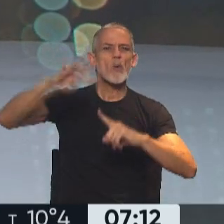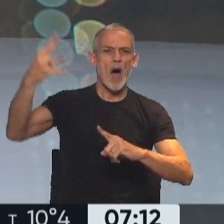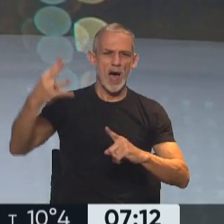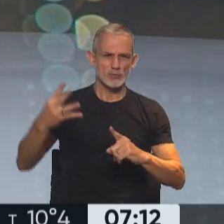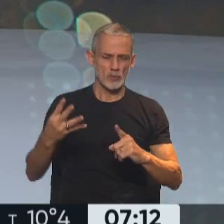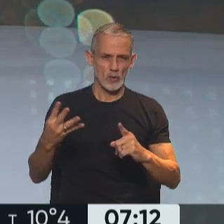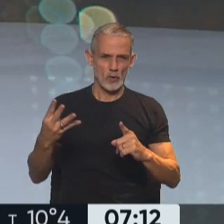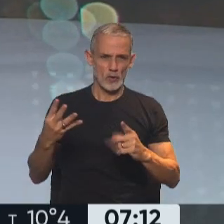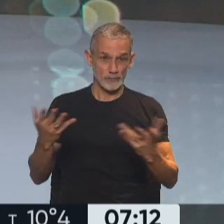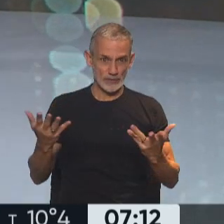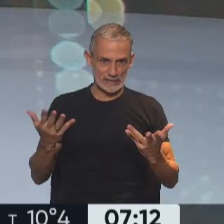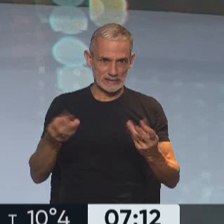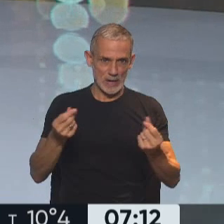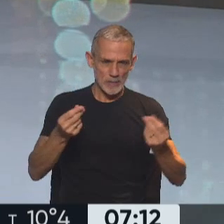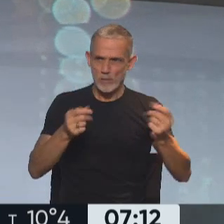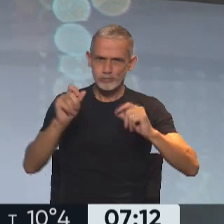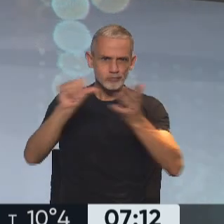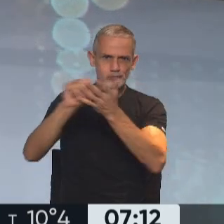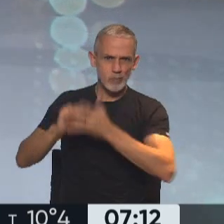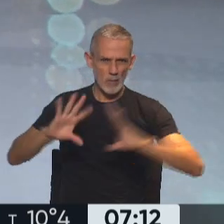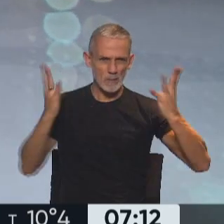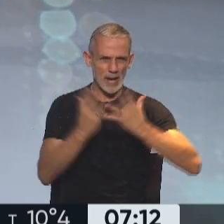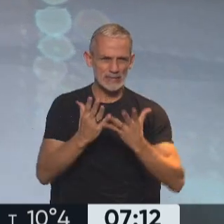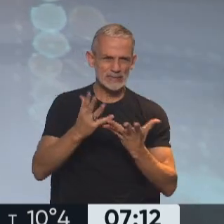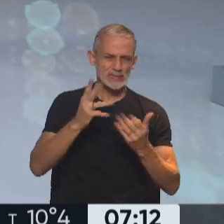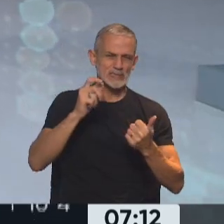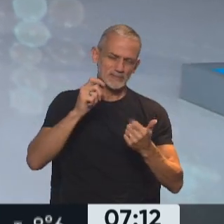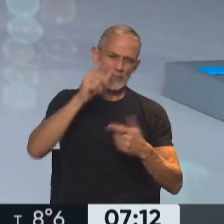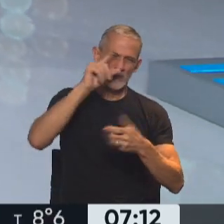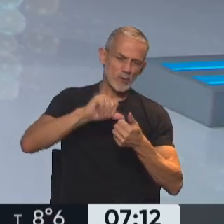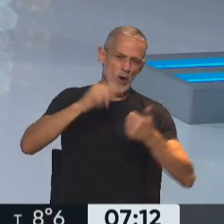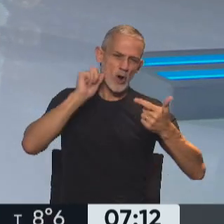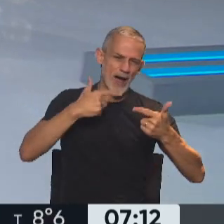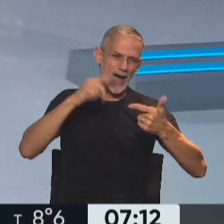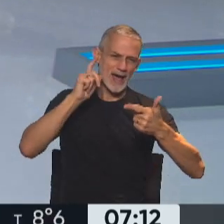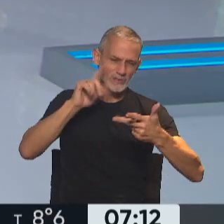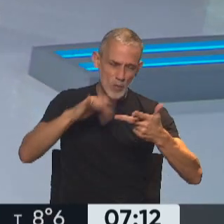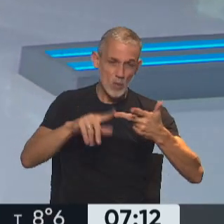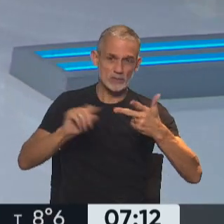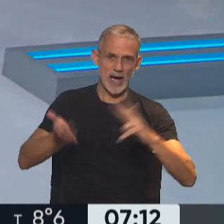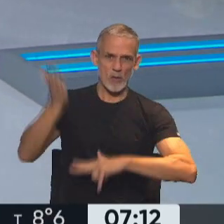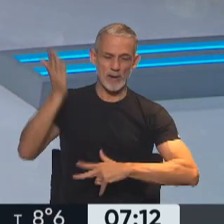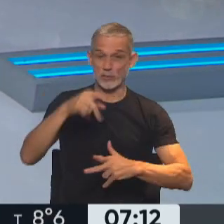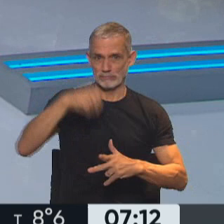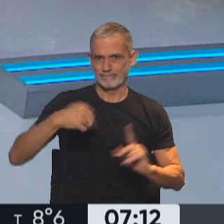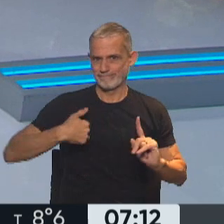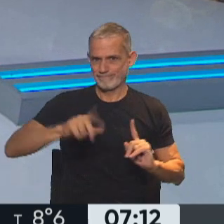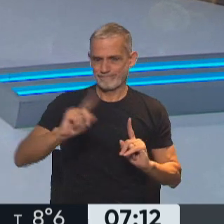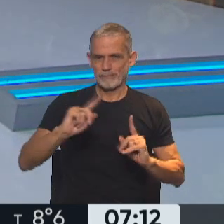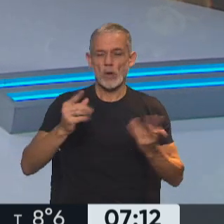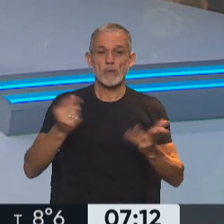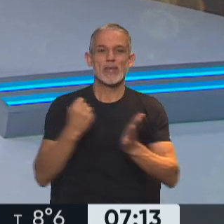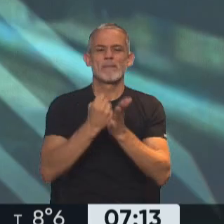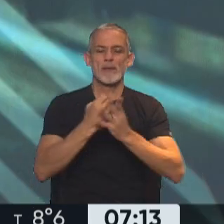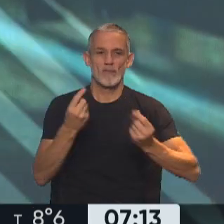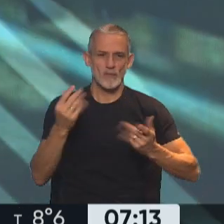cuadruplicando. Sí. Ahí va. En los países porque aumentó mucho la energía. Bueno, acá se ve que no tanto porque sería un impacto muy fuerte, pero